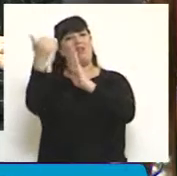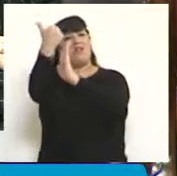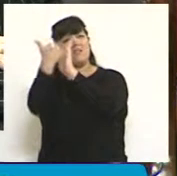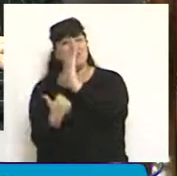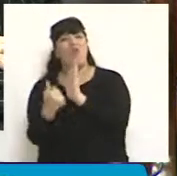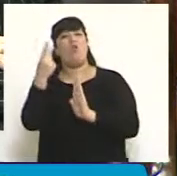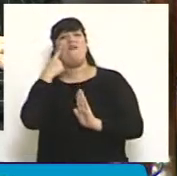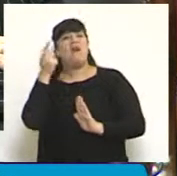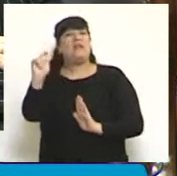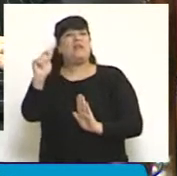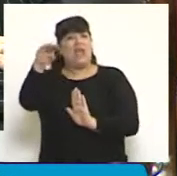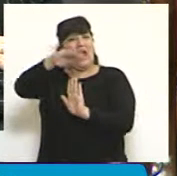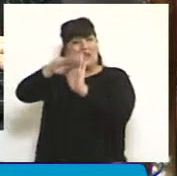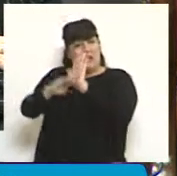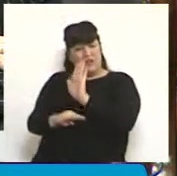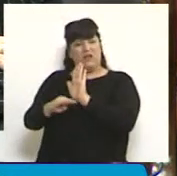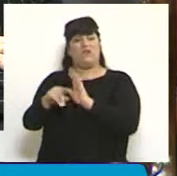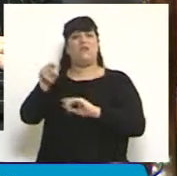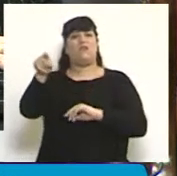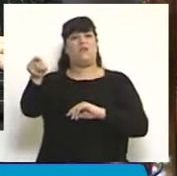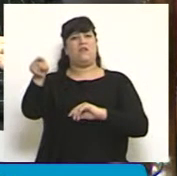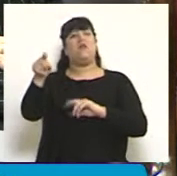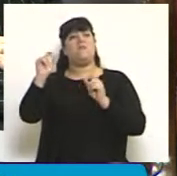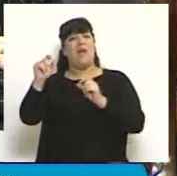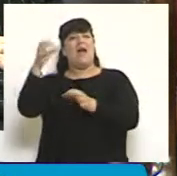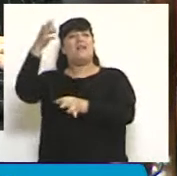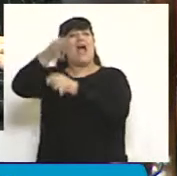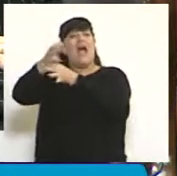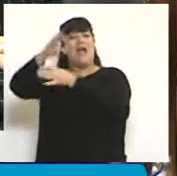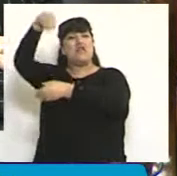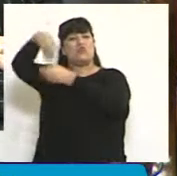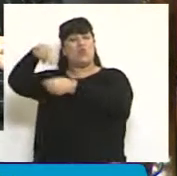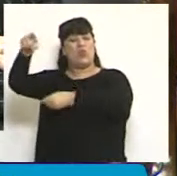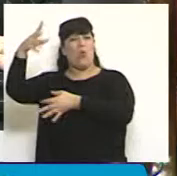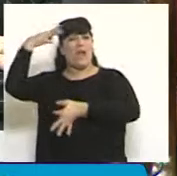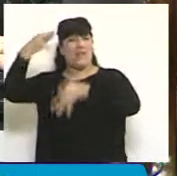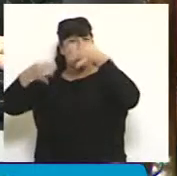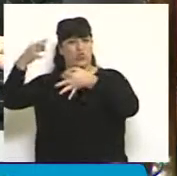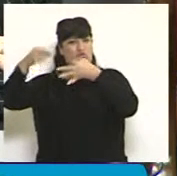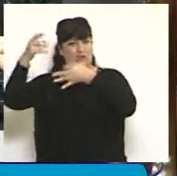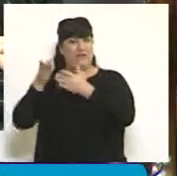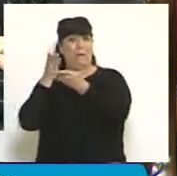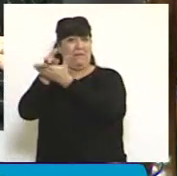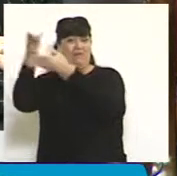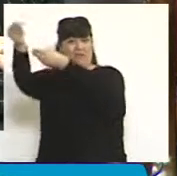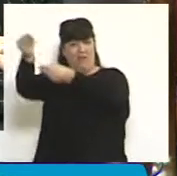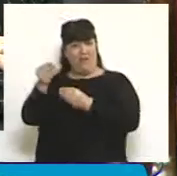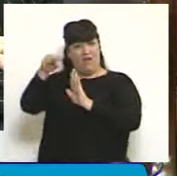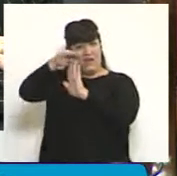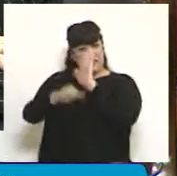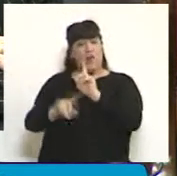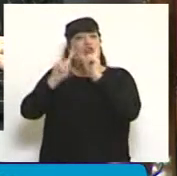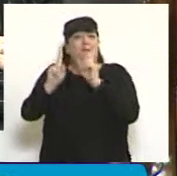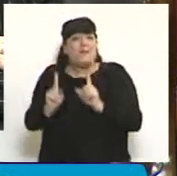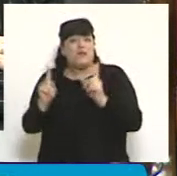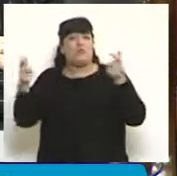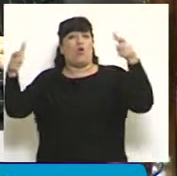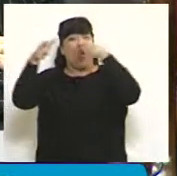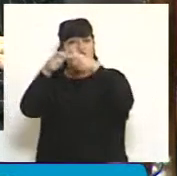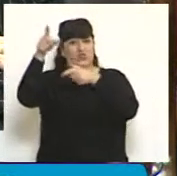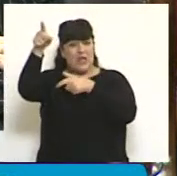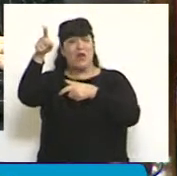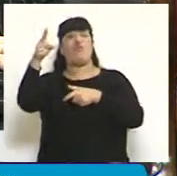inscripción de listados en el colegio, en la escuela judicial y en el propio Consejo